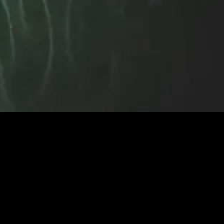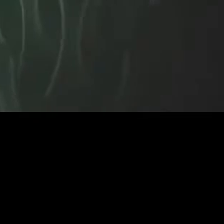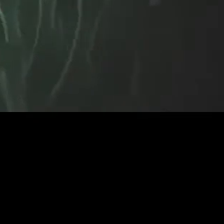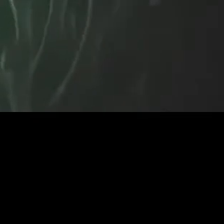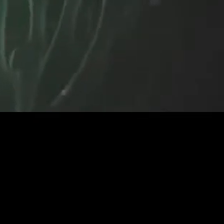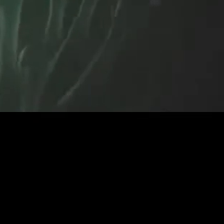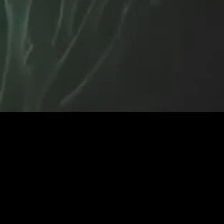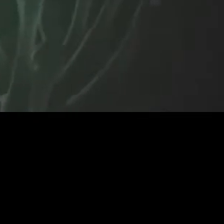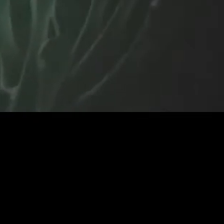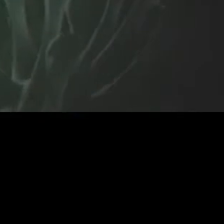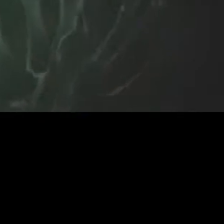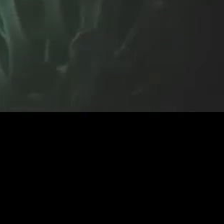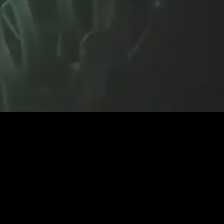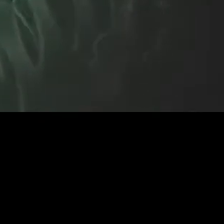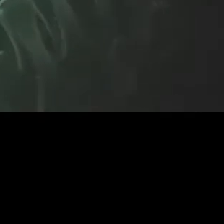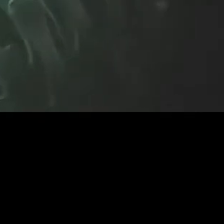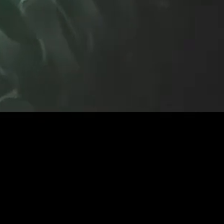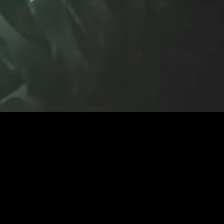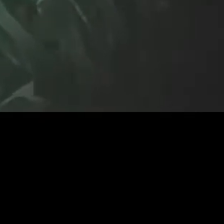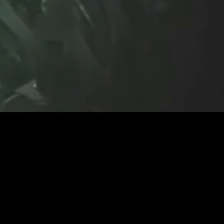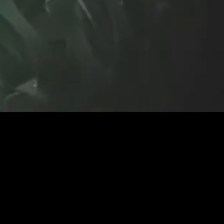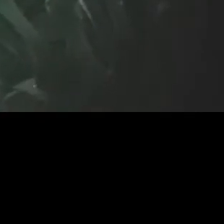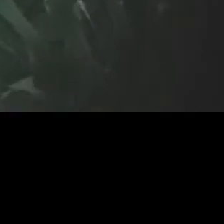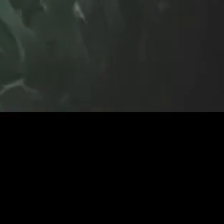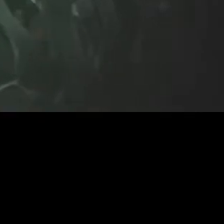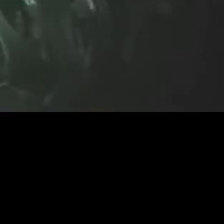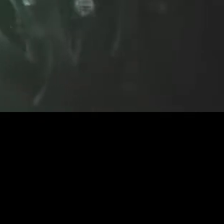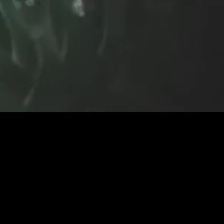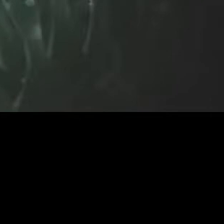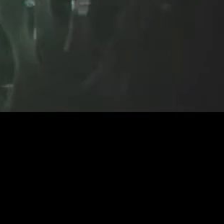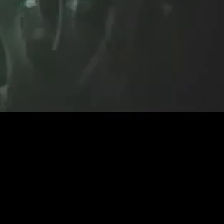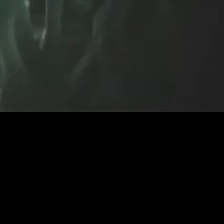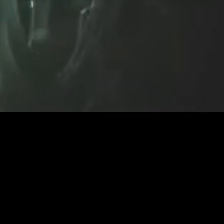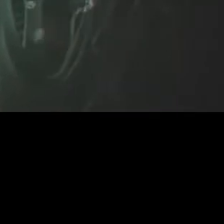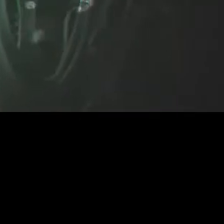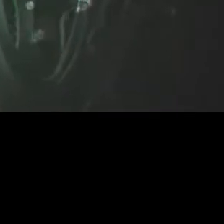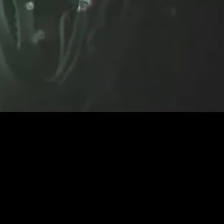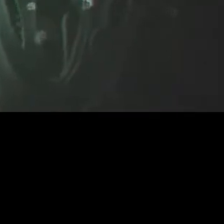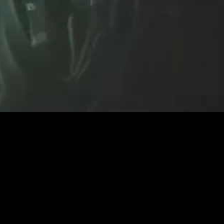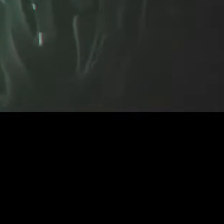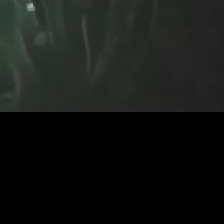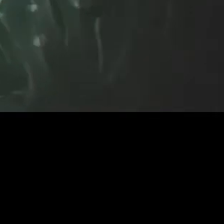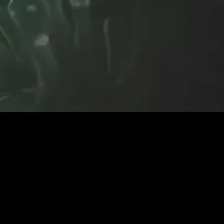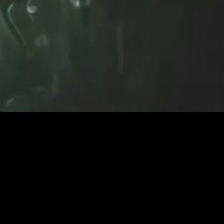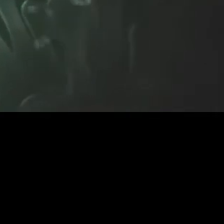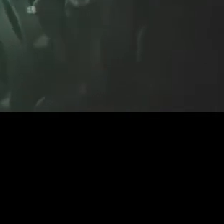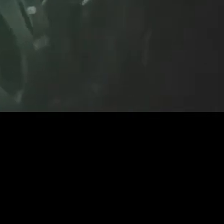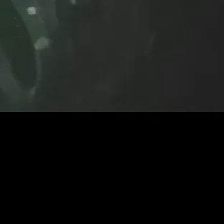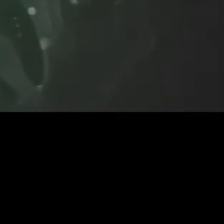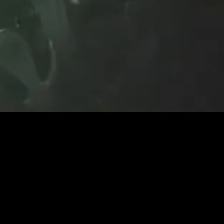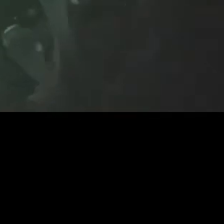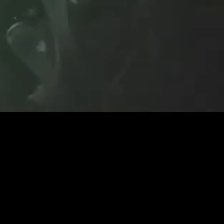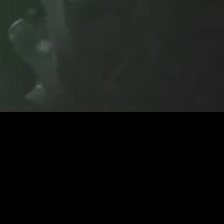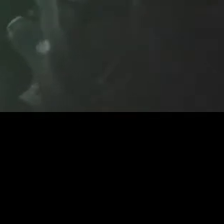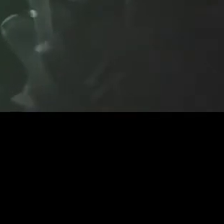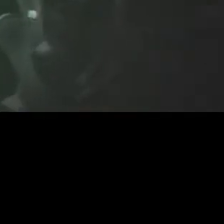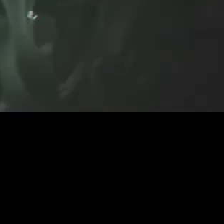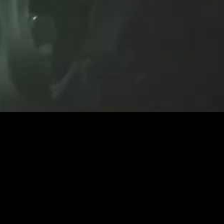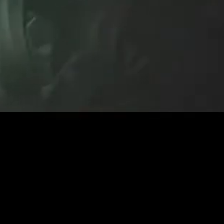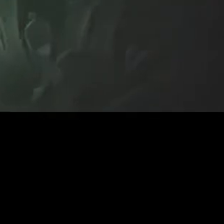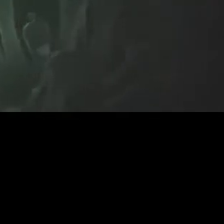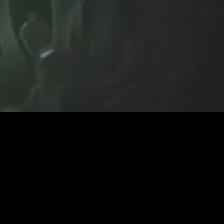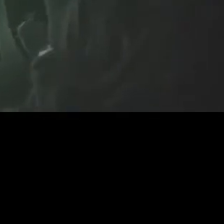debe descartarse y lavarse las manos 3 recurrir al médico ante la aparición de fiebre tos y